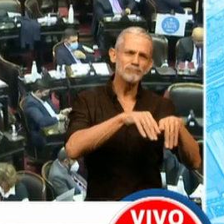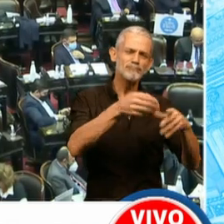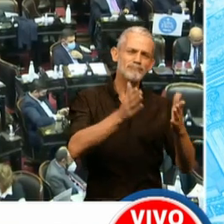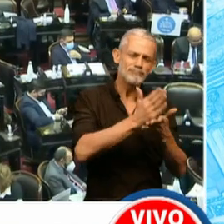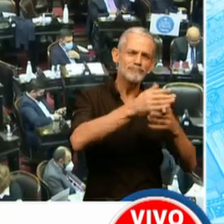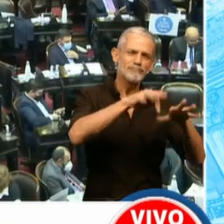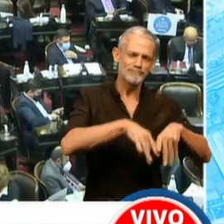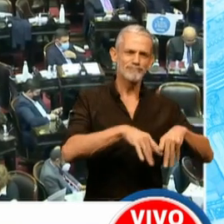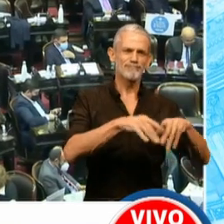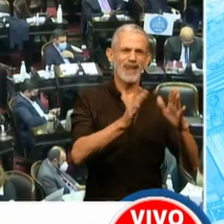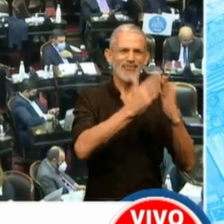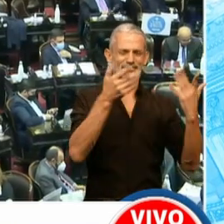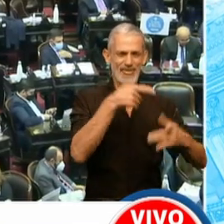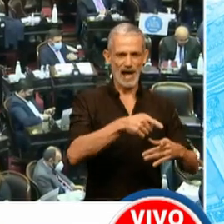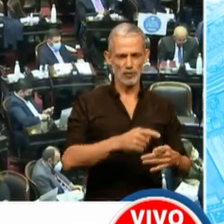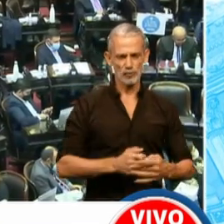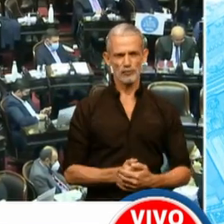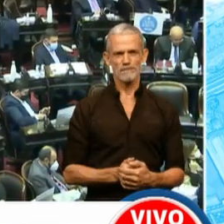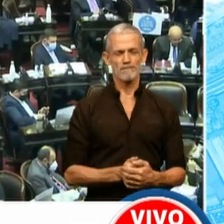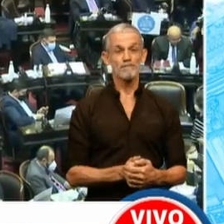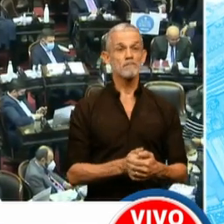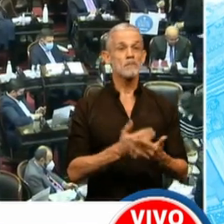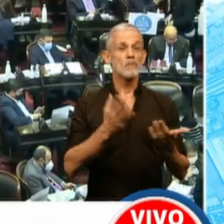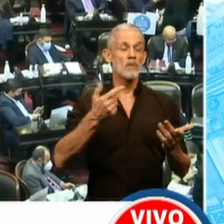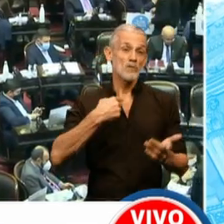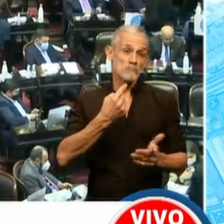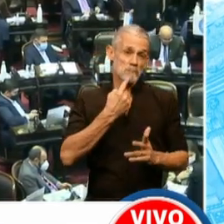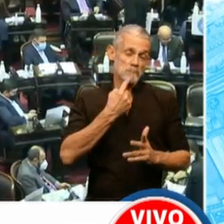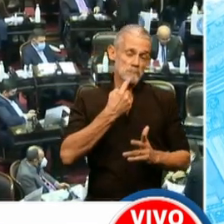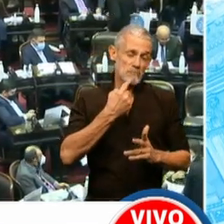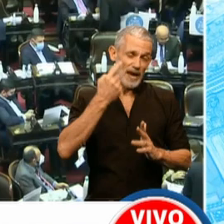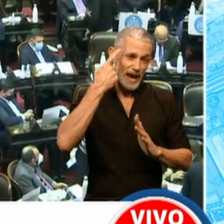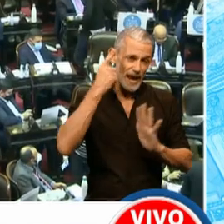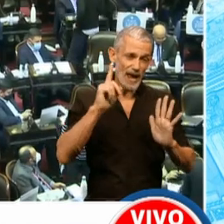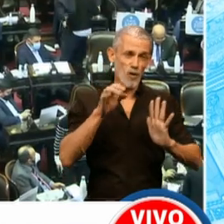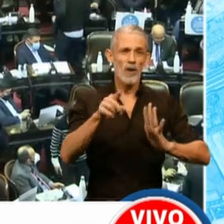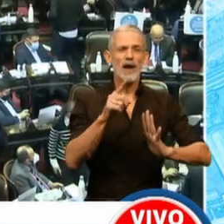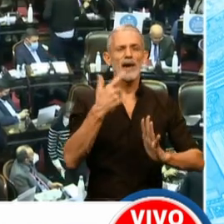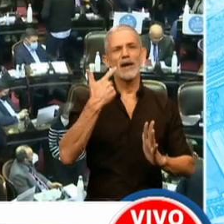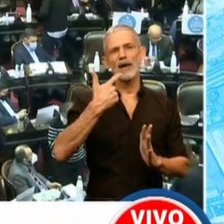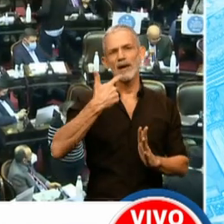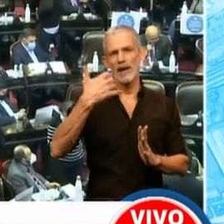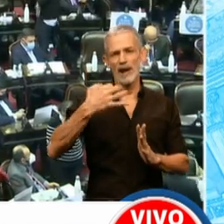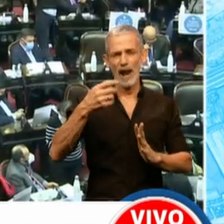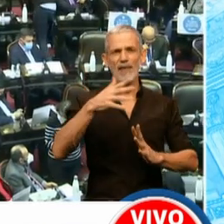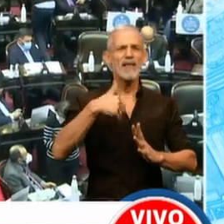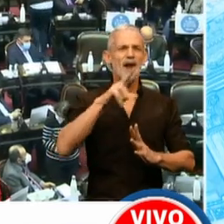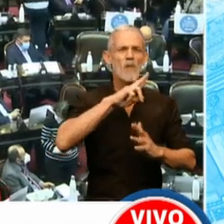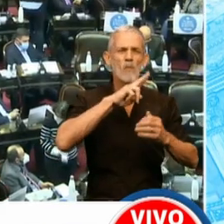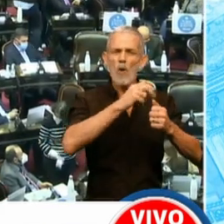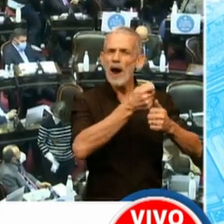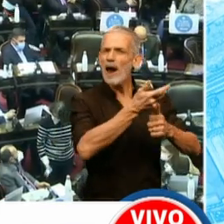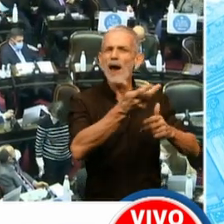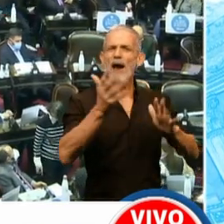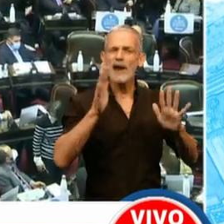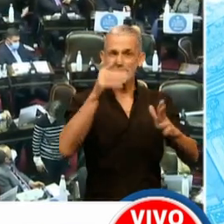editoriales de los medios gráficos yo diga que en realidad de las mujeres en los